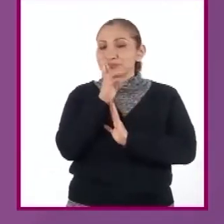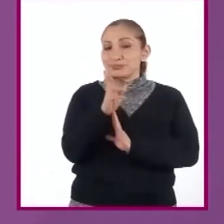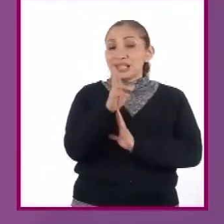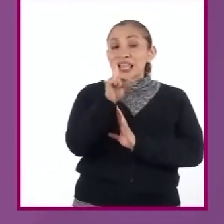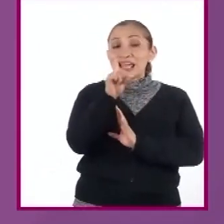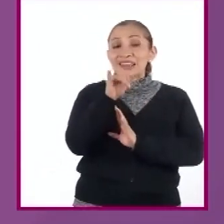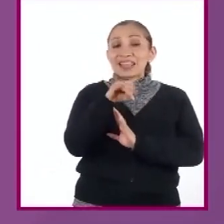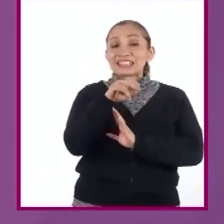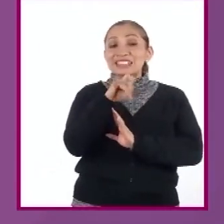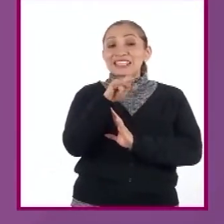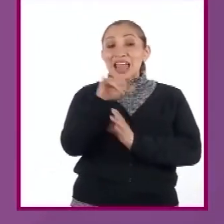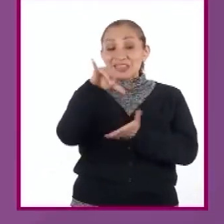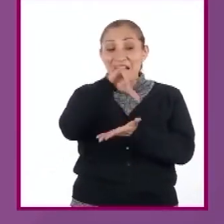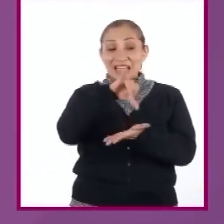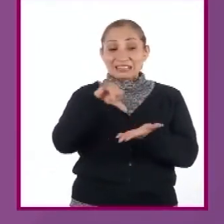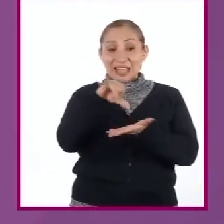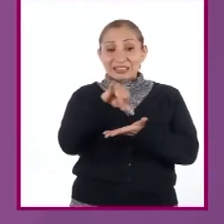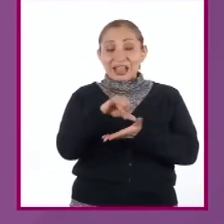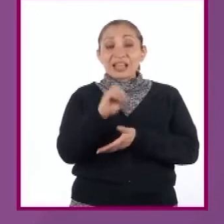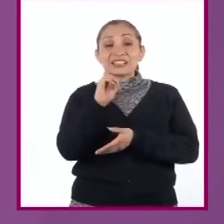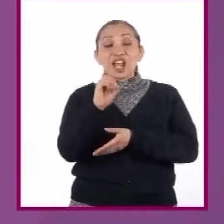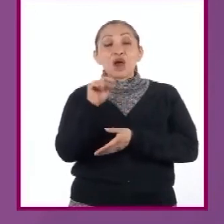la densidad del aceite es de